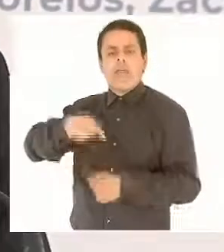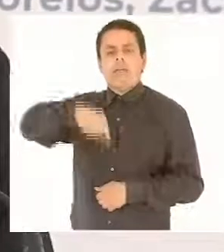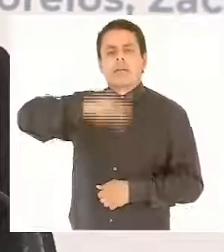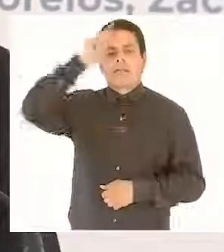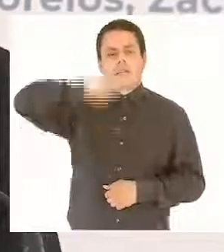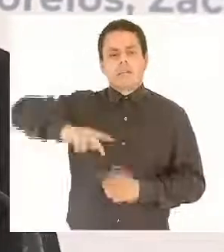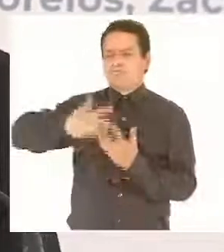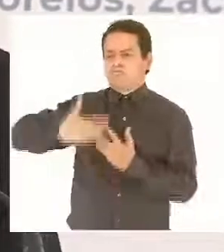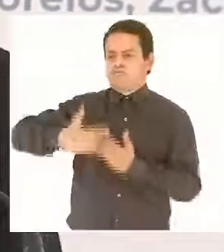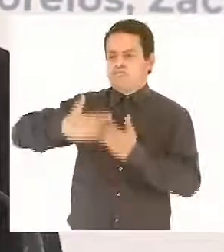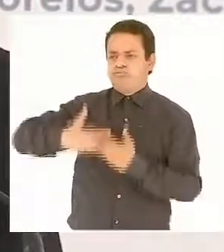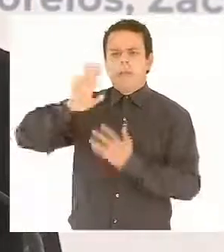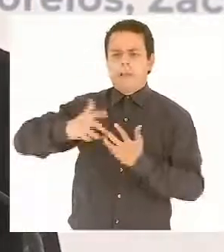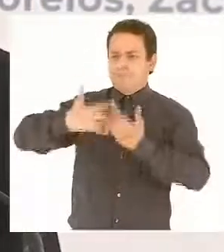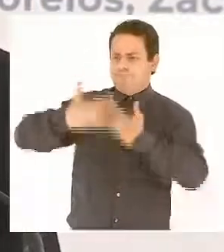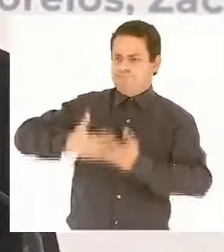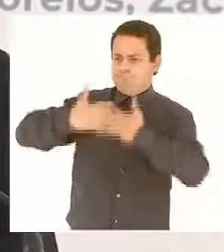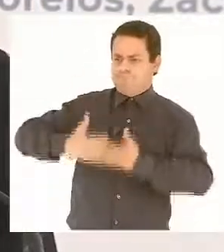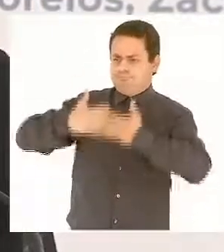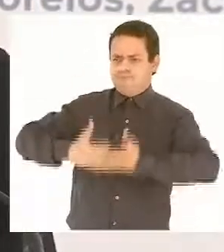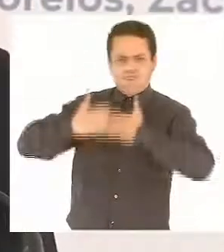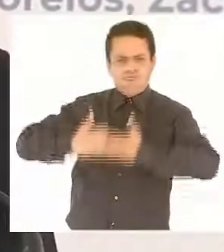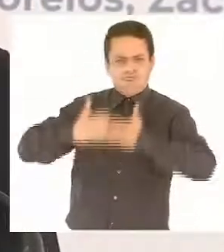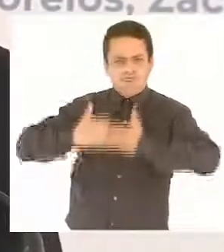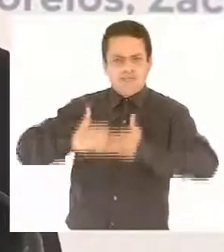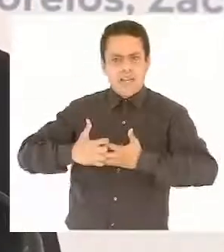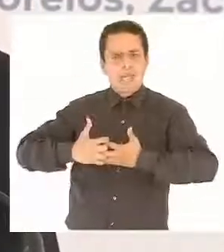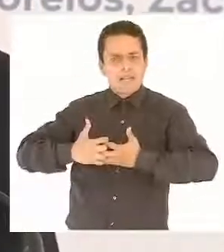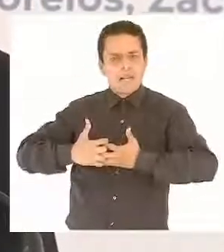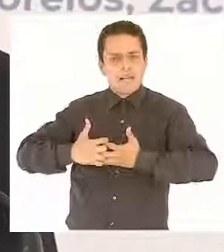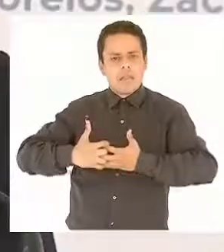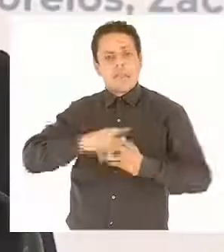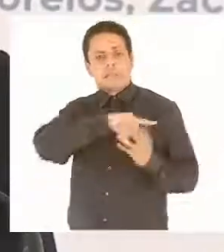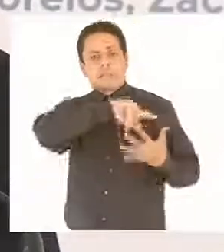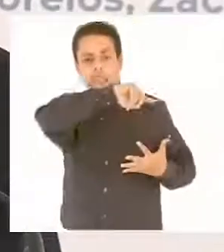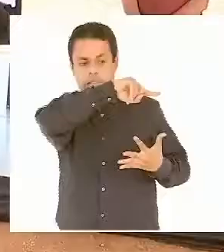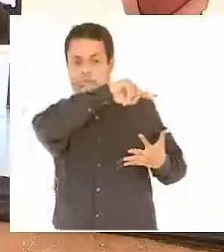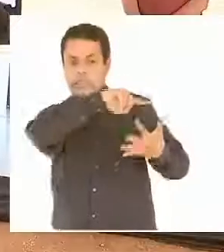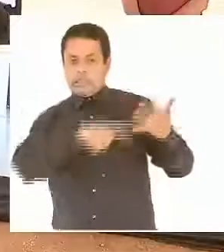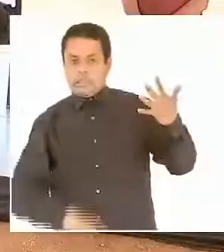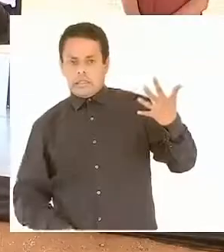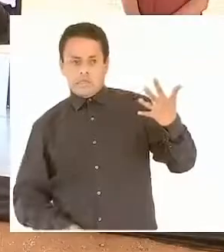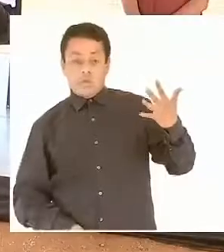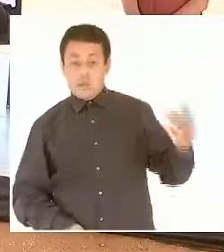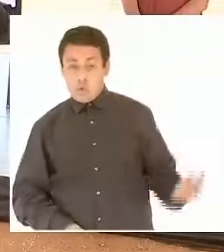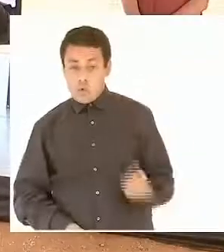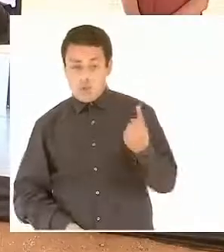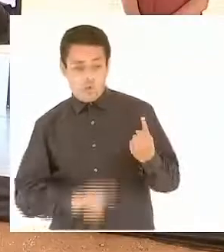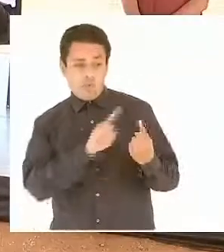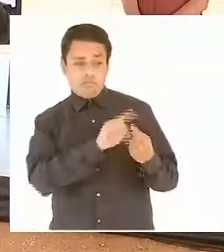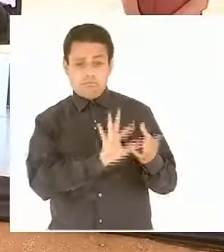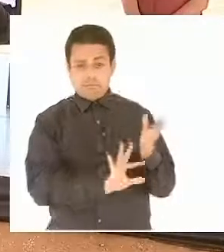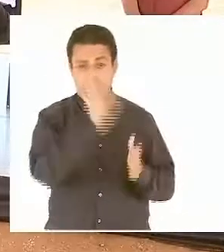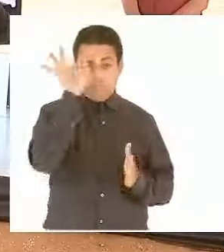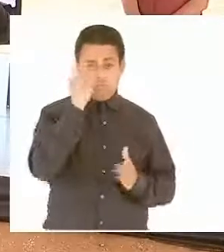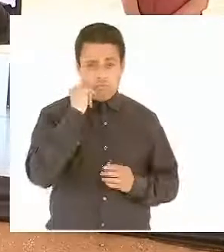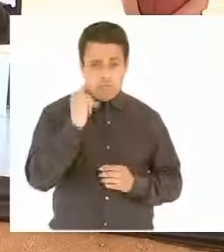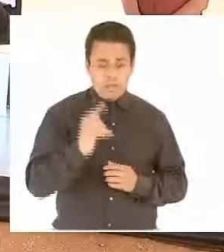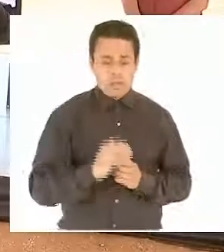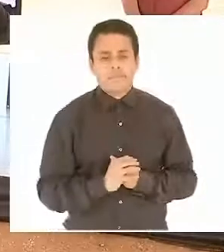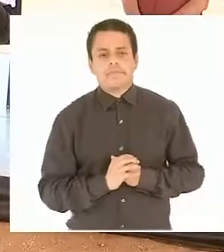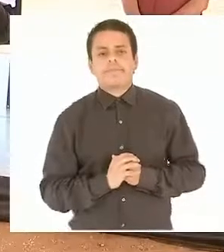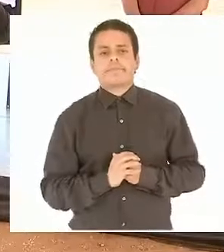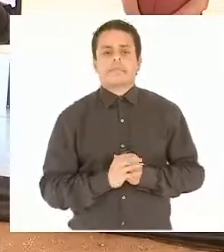por varias razones, y una de esas razones es